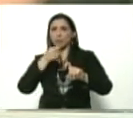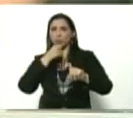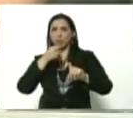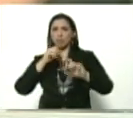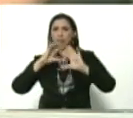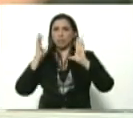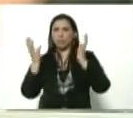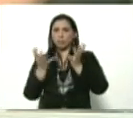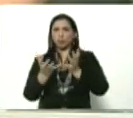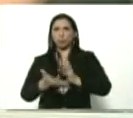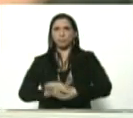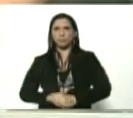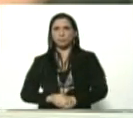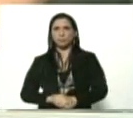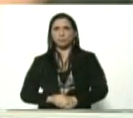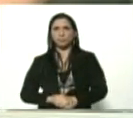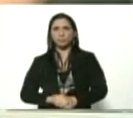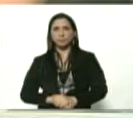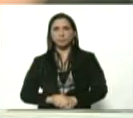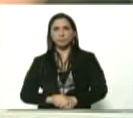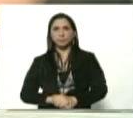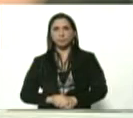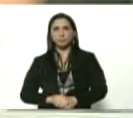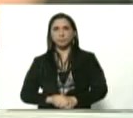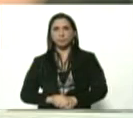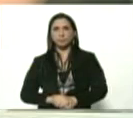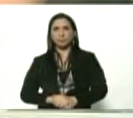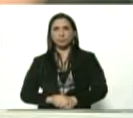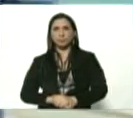y periodistas en varias capitales del mundo. Adelante.